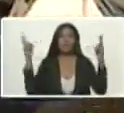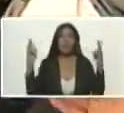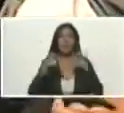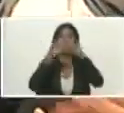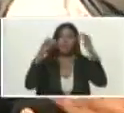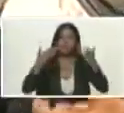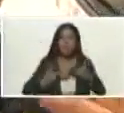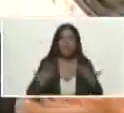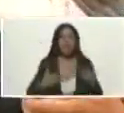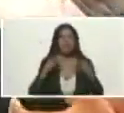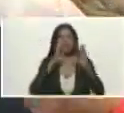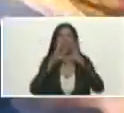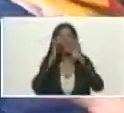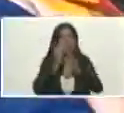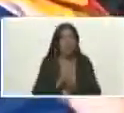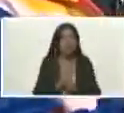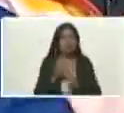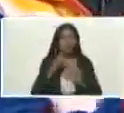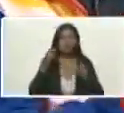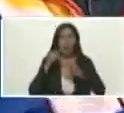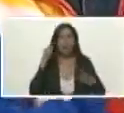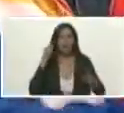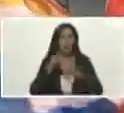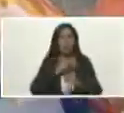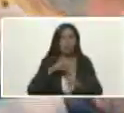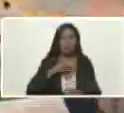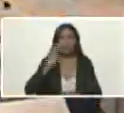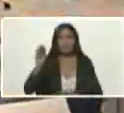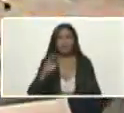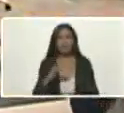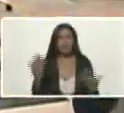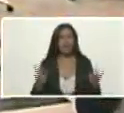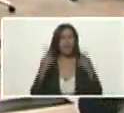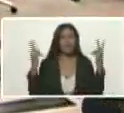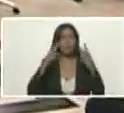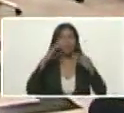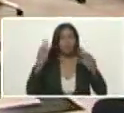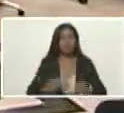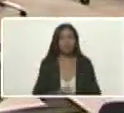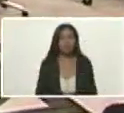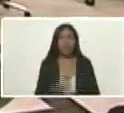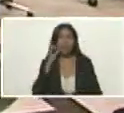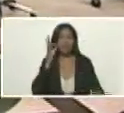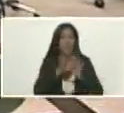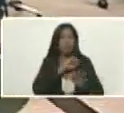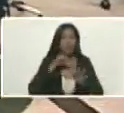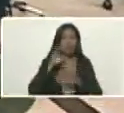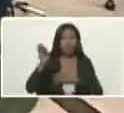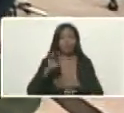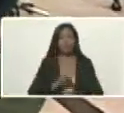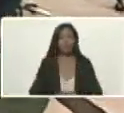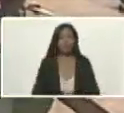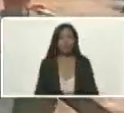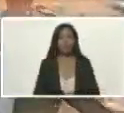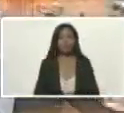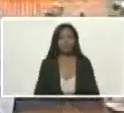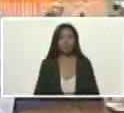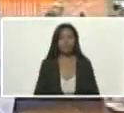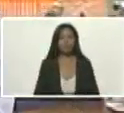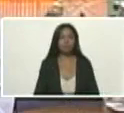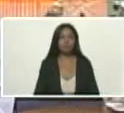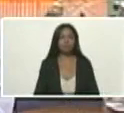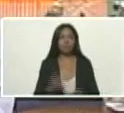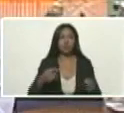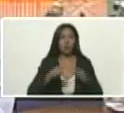la esperanza, el optimismo, la fe en nuestra patria! ¡Que viva la fe en nuestra patria!